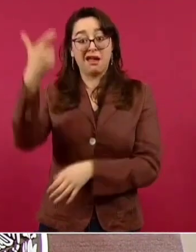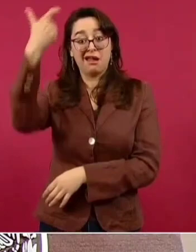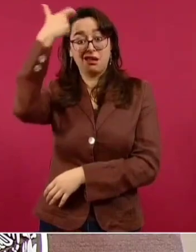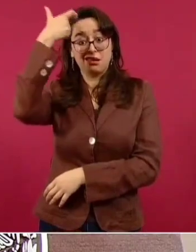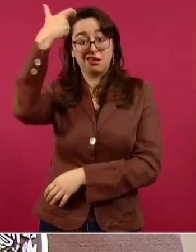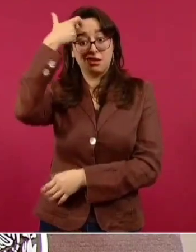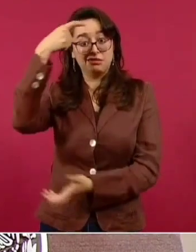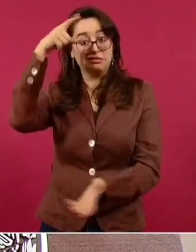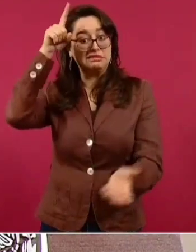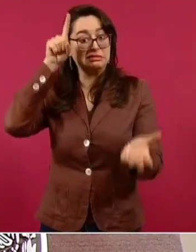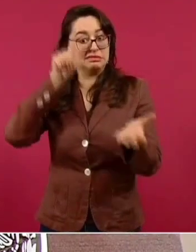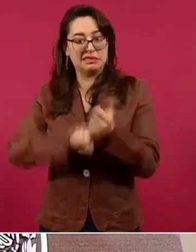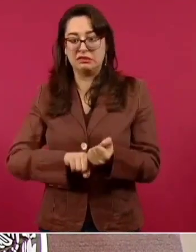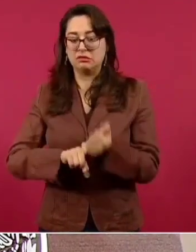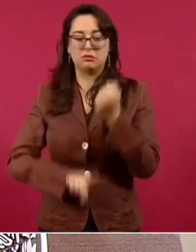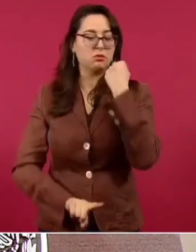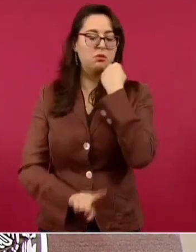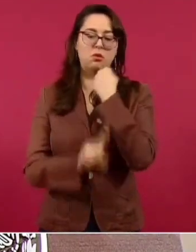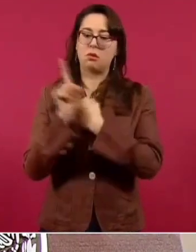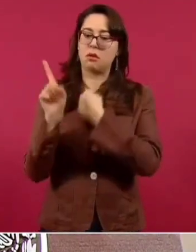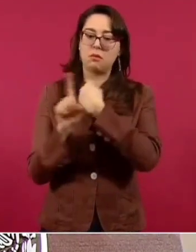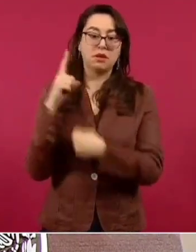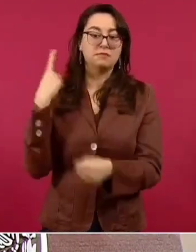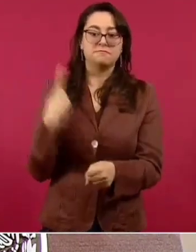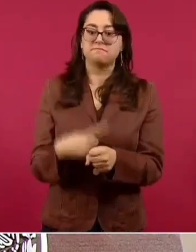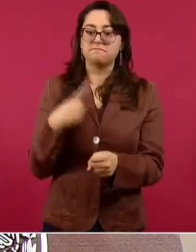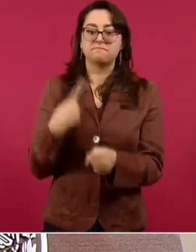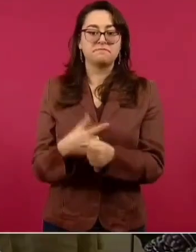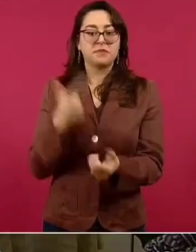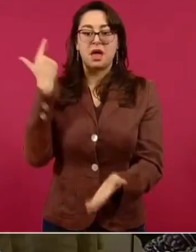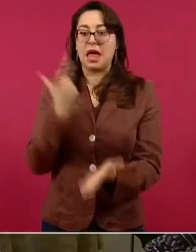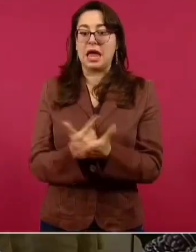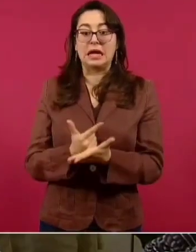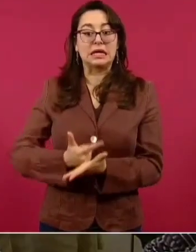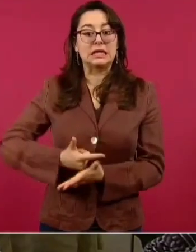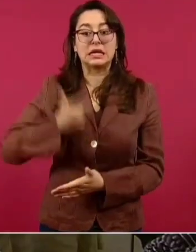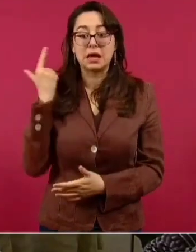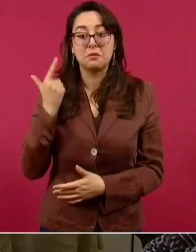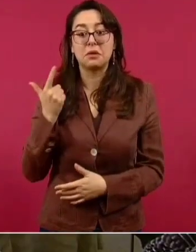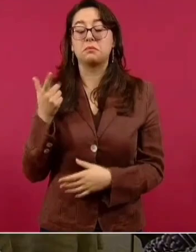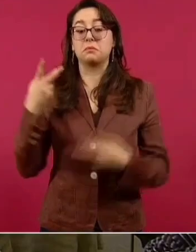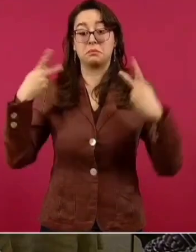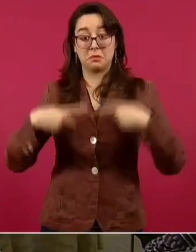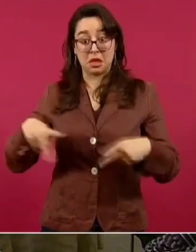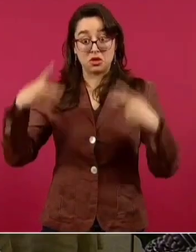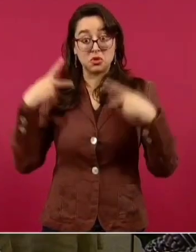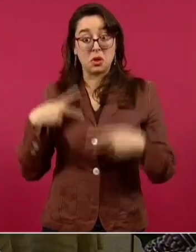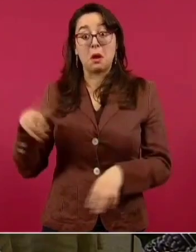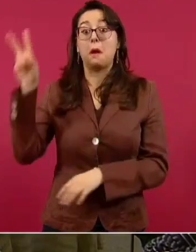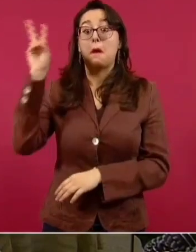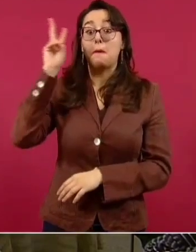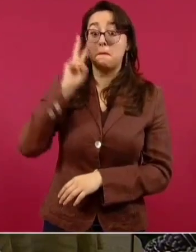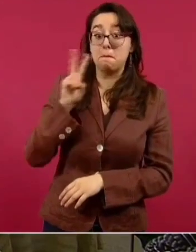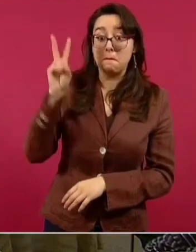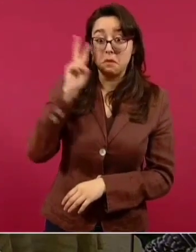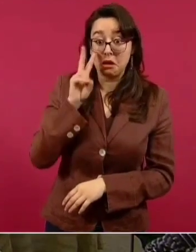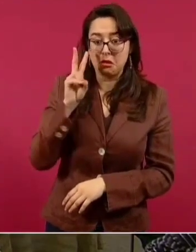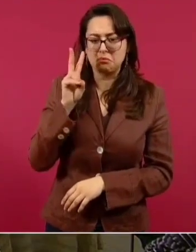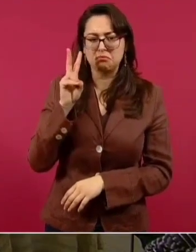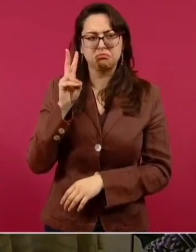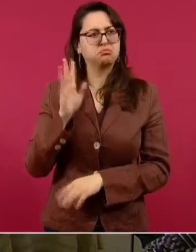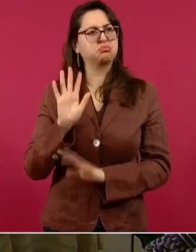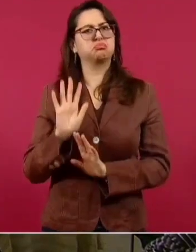psicosocial. Una vez que la persona es adicta, no decide en qué momento consume la sustancia, cuánto la consume,